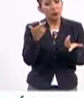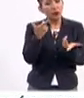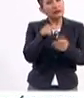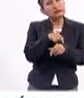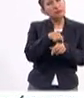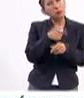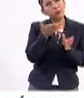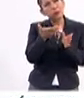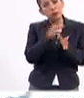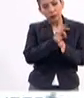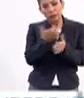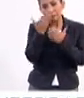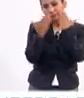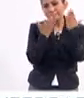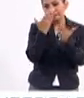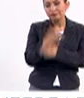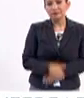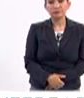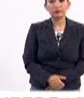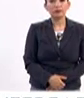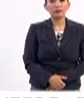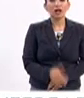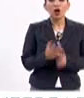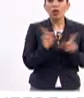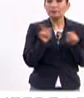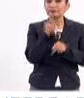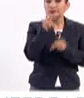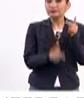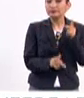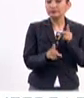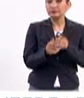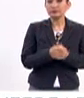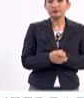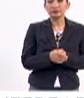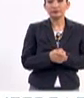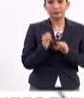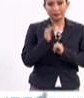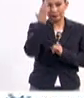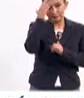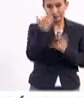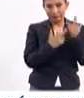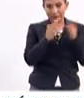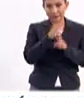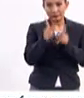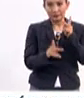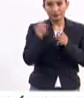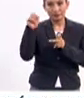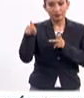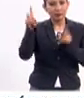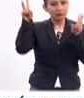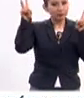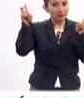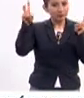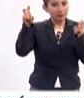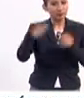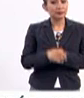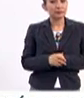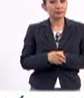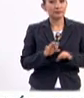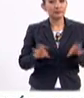índole que esto le permita. Vamos a hacer una breve pausa, si nos lo permite, rectora, y regresamos para seguir platicando sobre